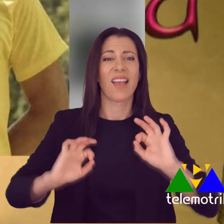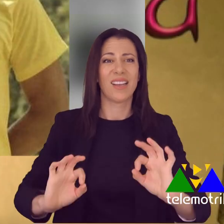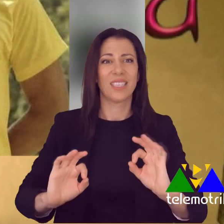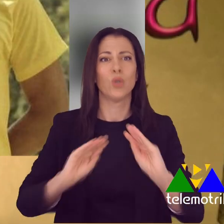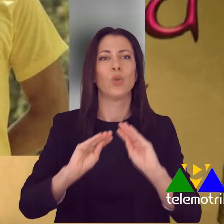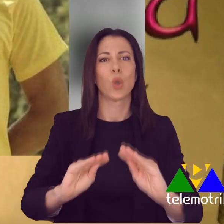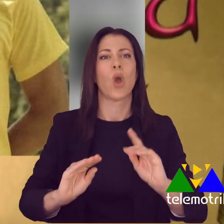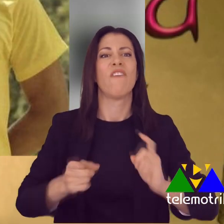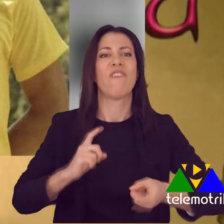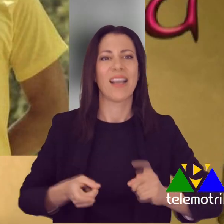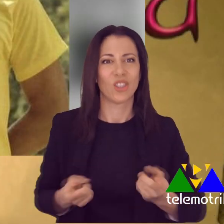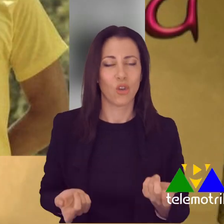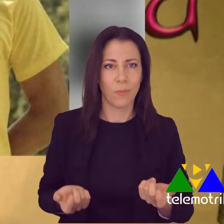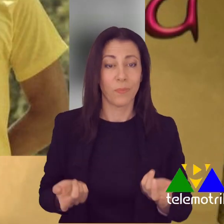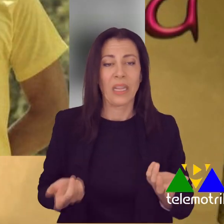Debió ser,